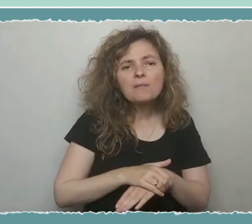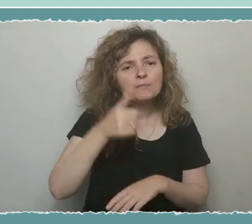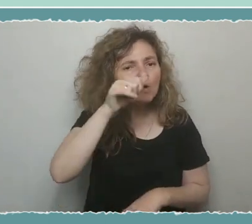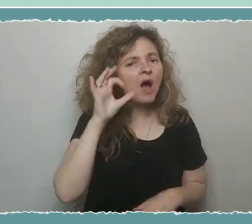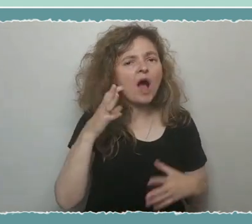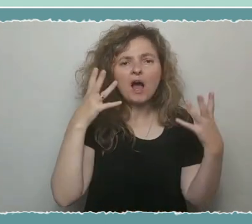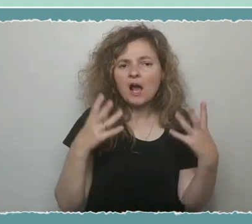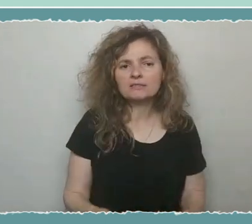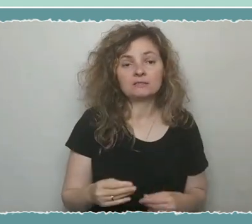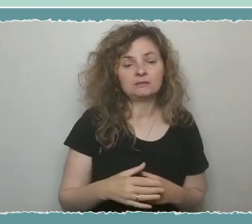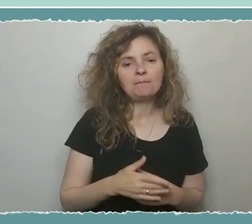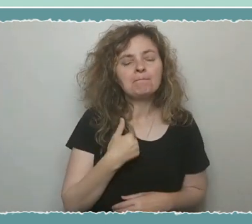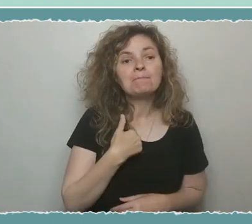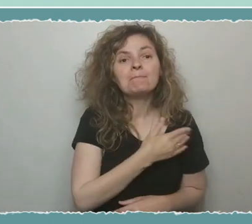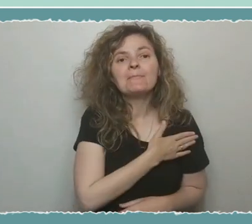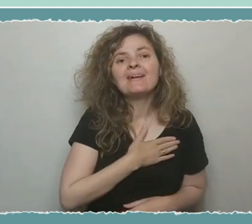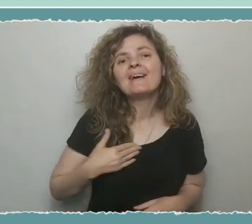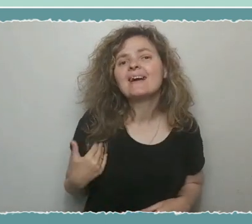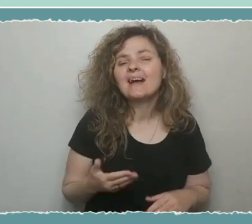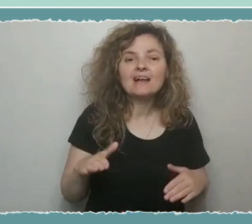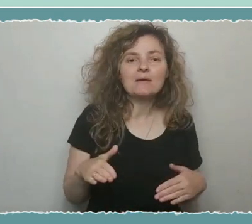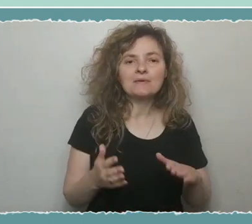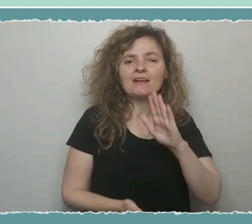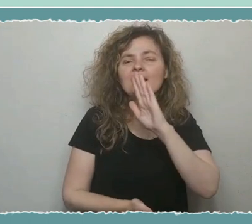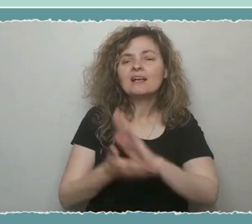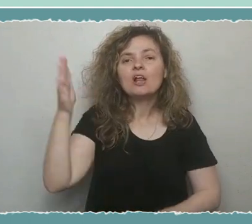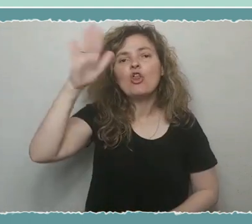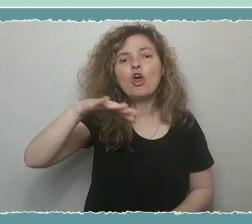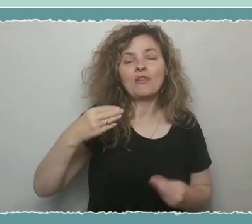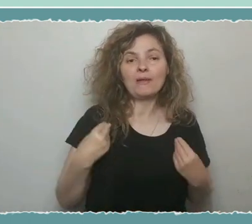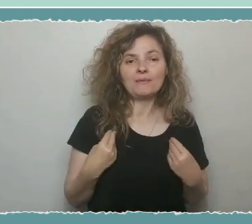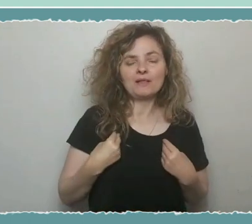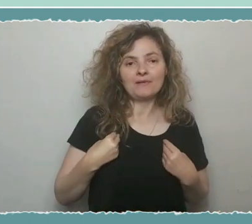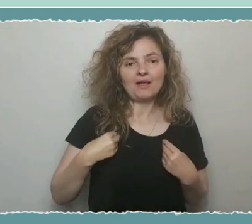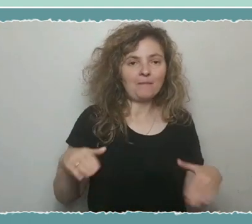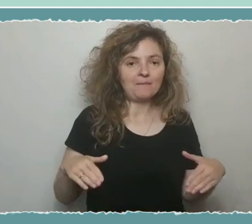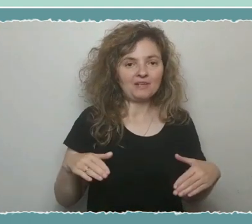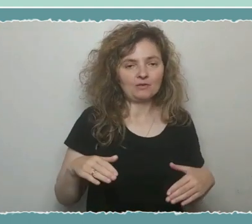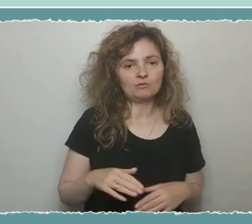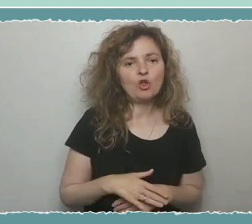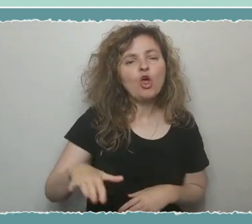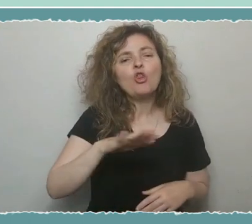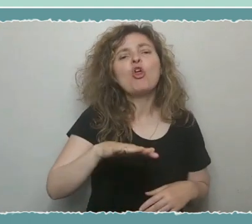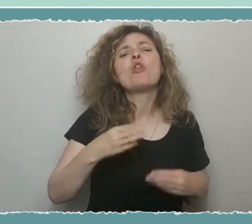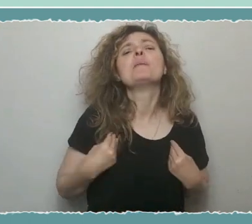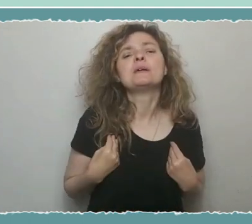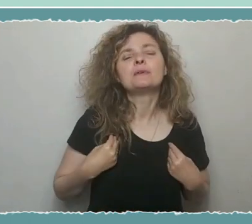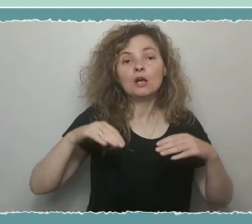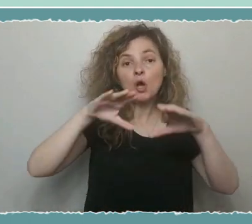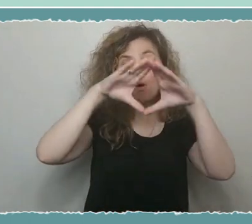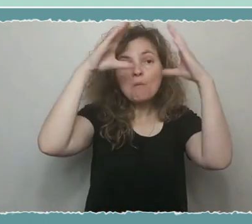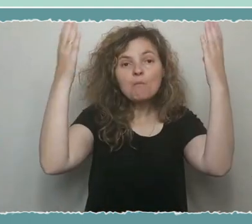tiña moitos amigos e amigas, pero el quería ir onde viven os pingüíns. Onde viven os pingüíns? No polo